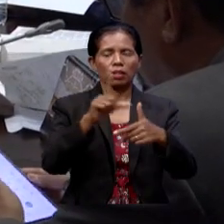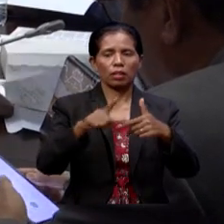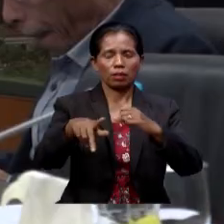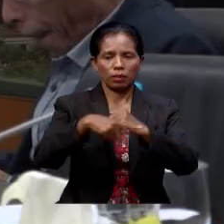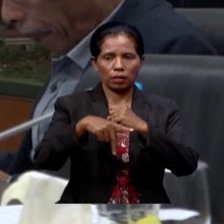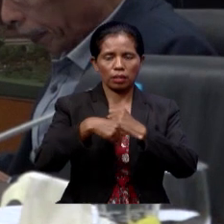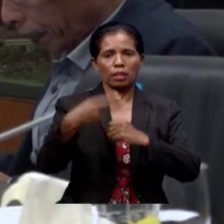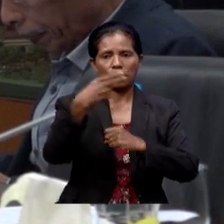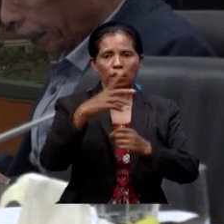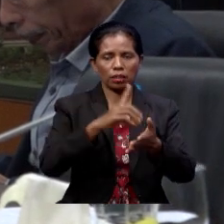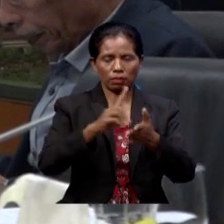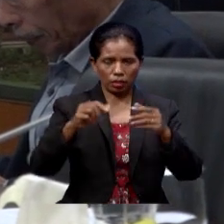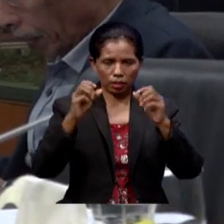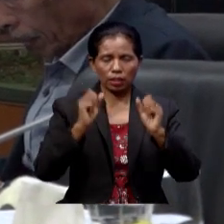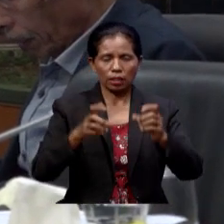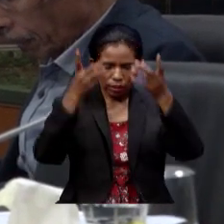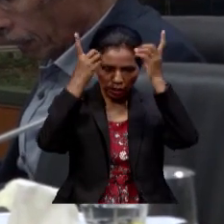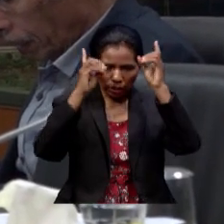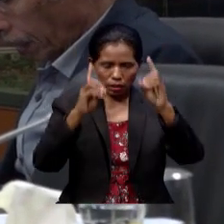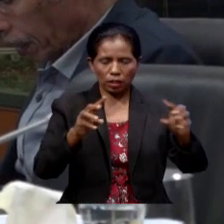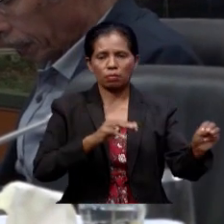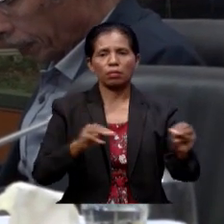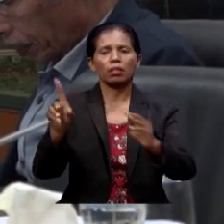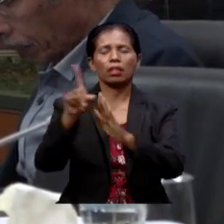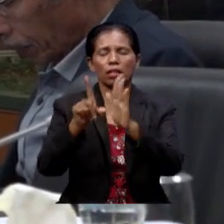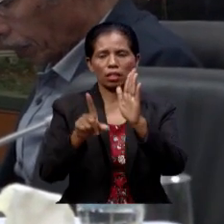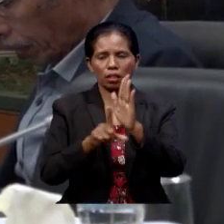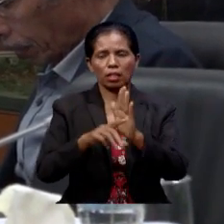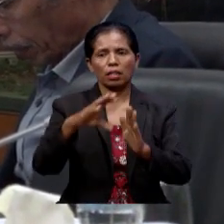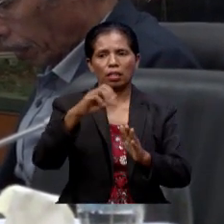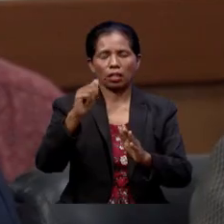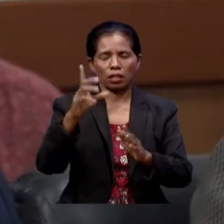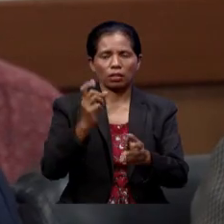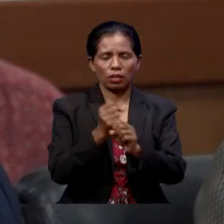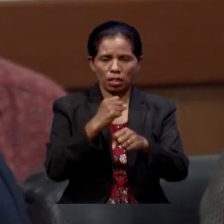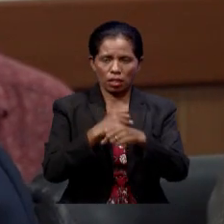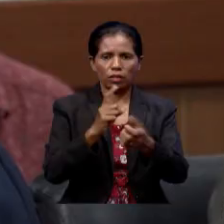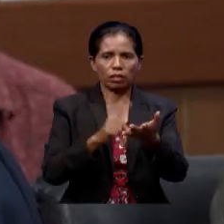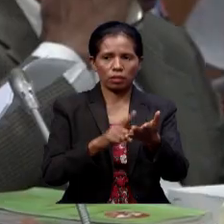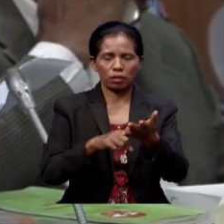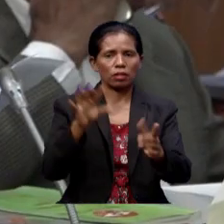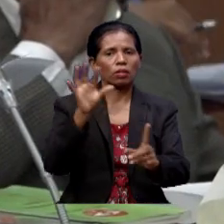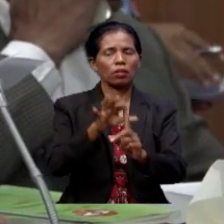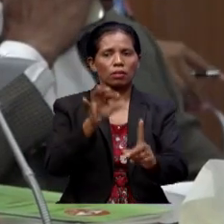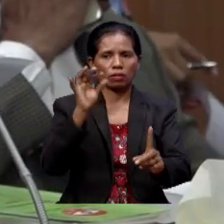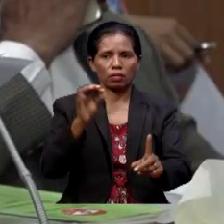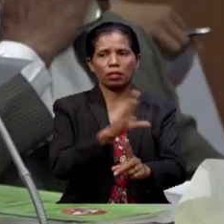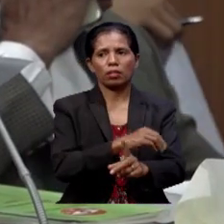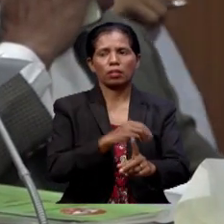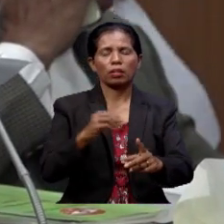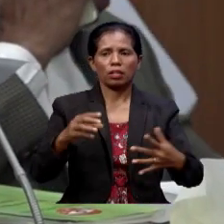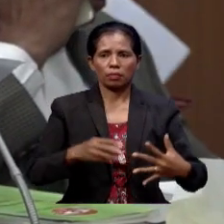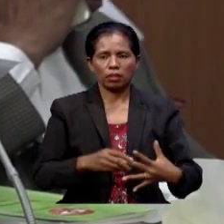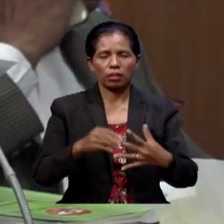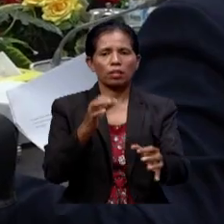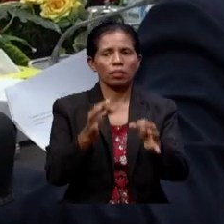quinta semana ne decidi continuar avanza alteración ley CAC ba plenaria y a semana oin por ihalo discusión no votación y a generalidade no especialidade